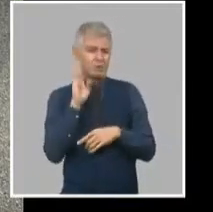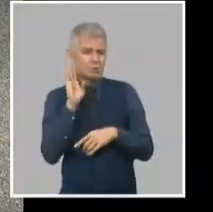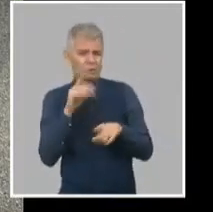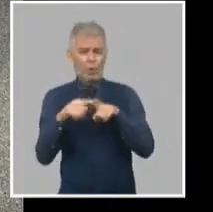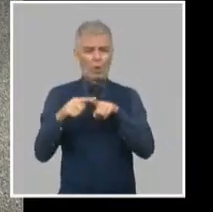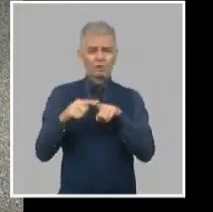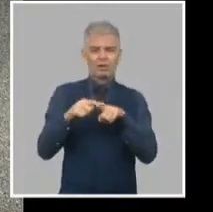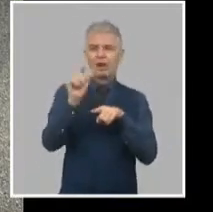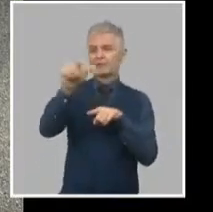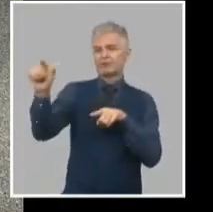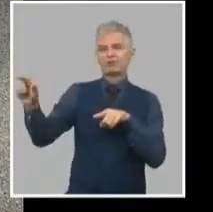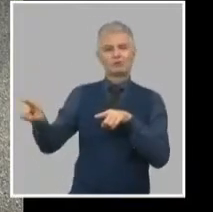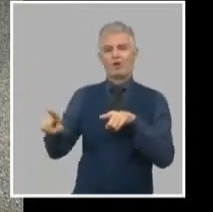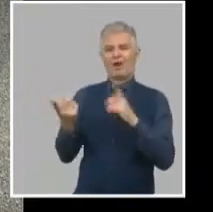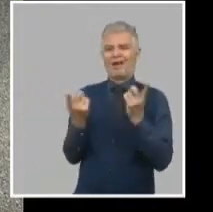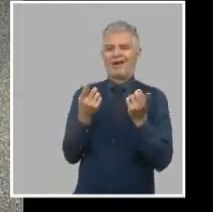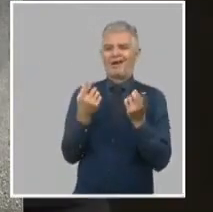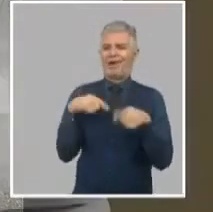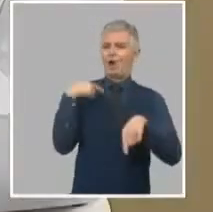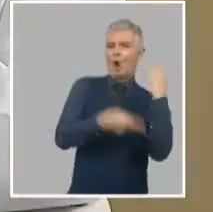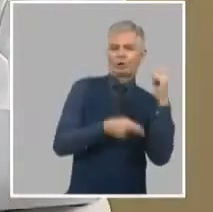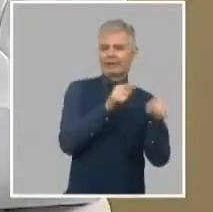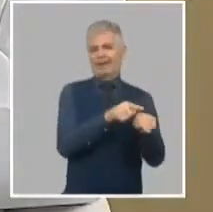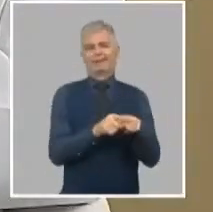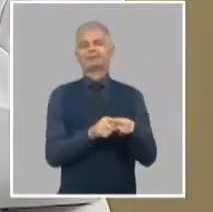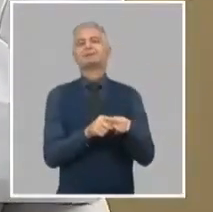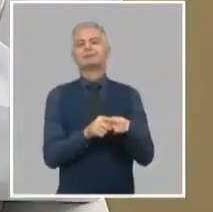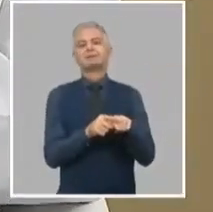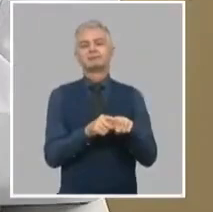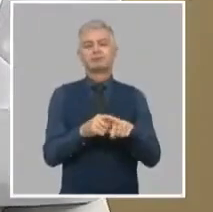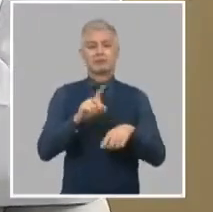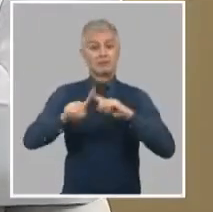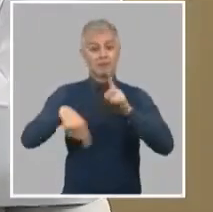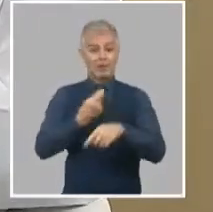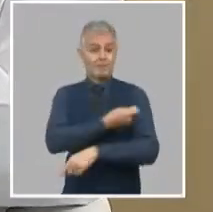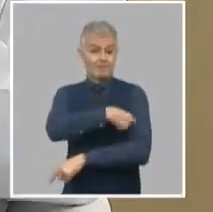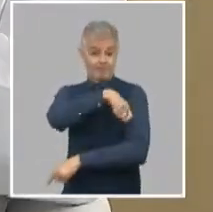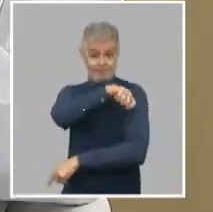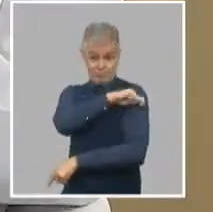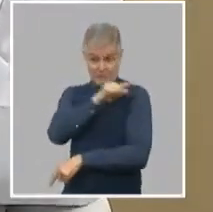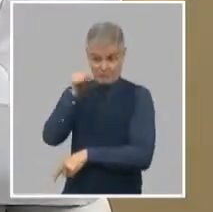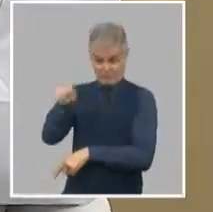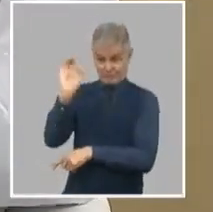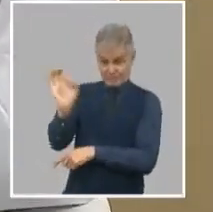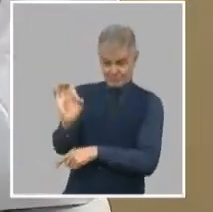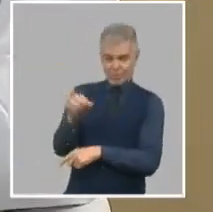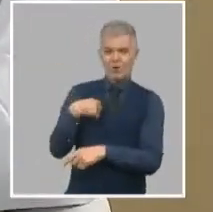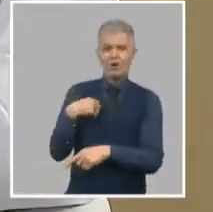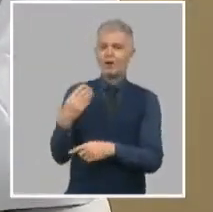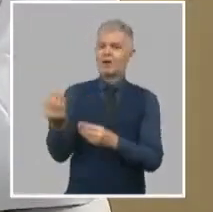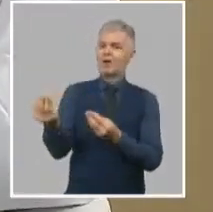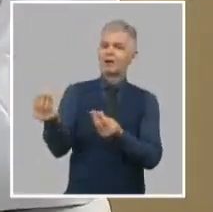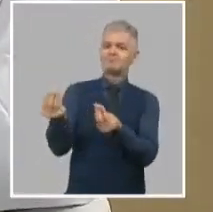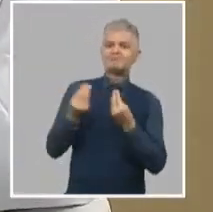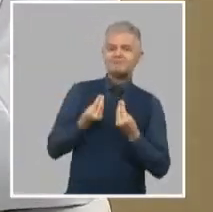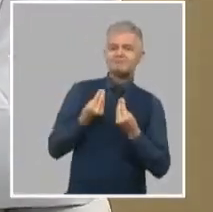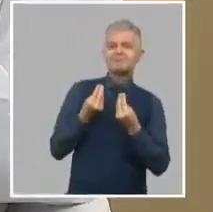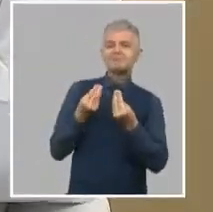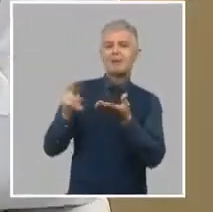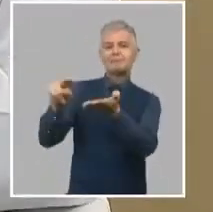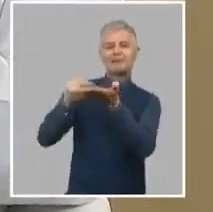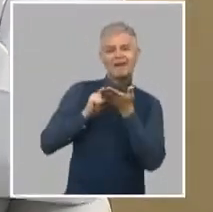después, posteriormente, comenzó también el pueblo a manifestar muestras de cariño, enviándonos también